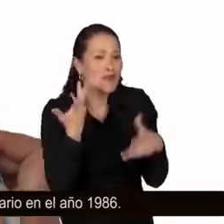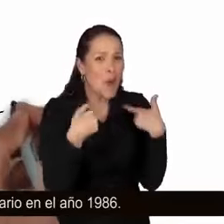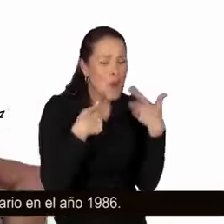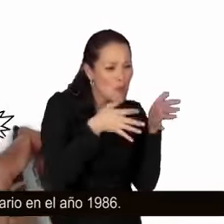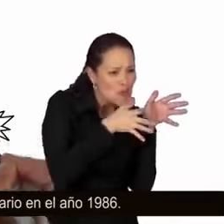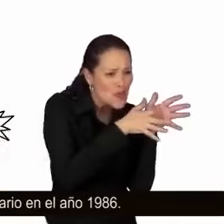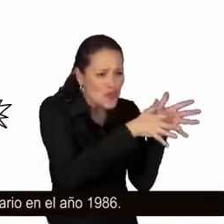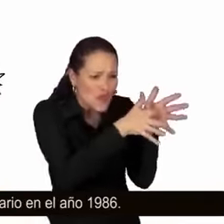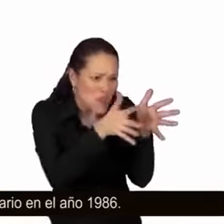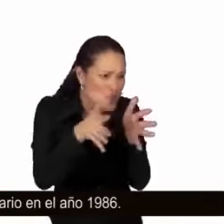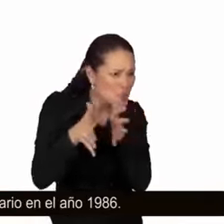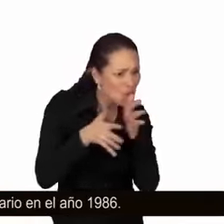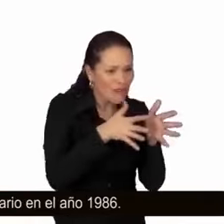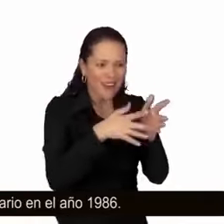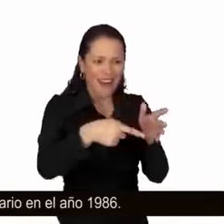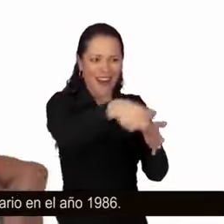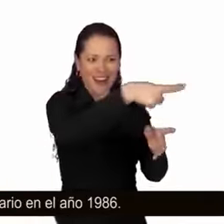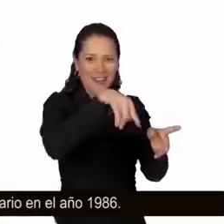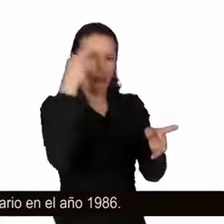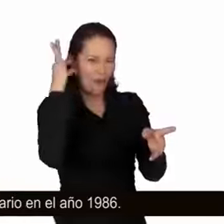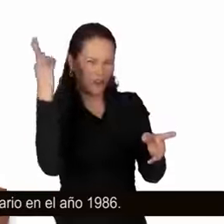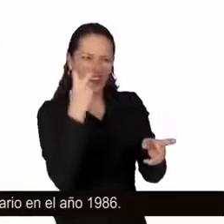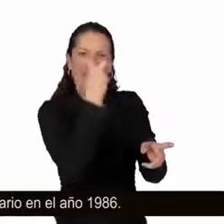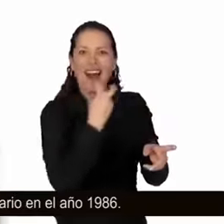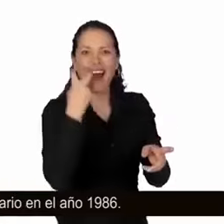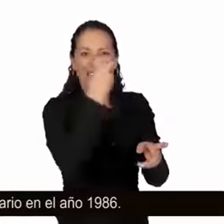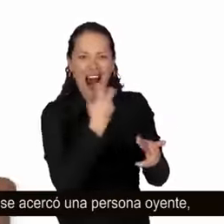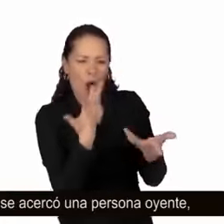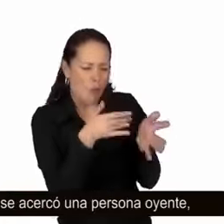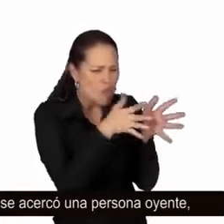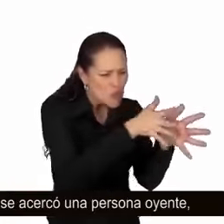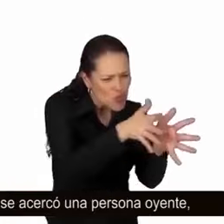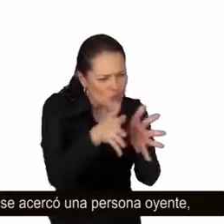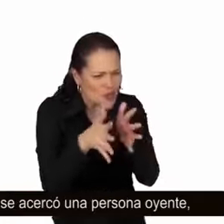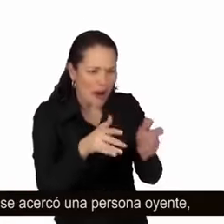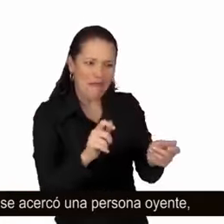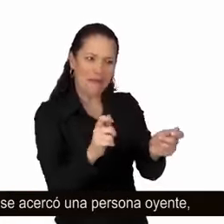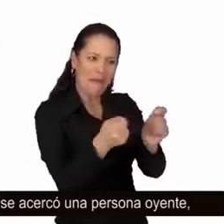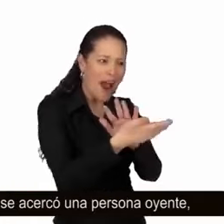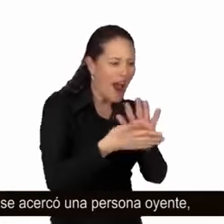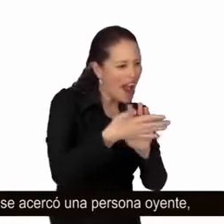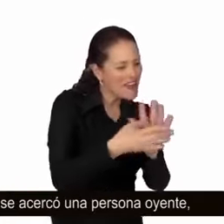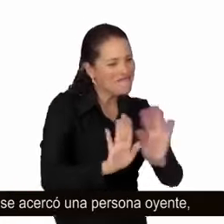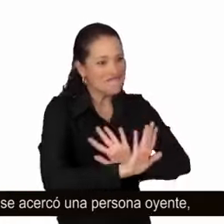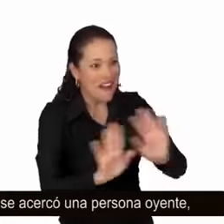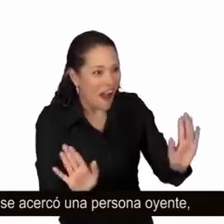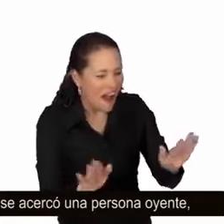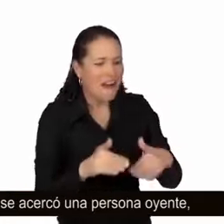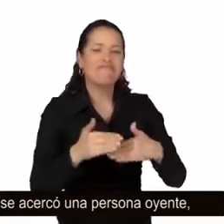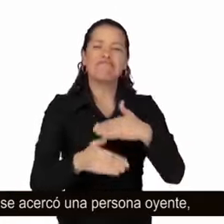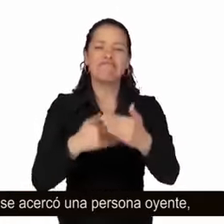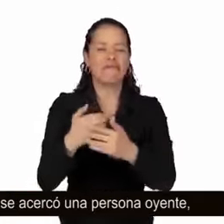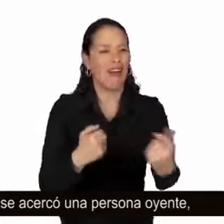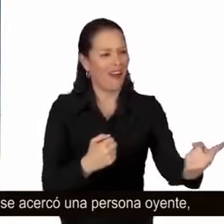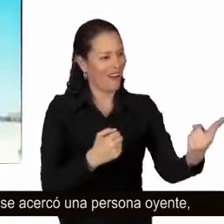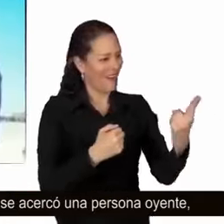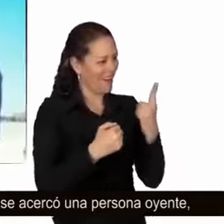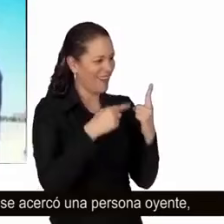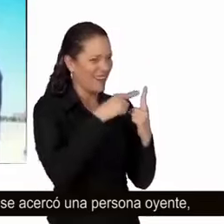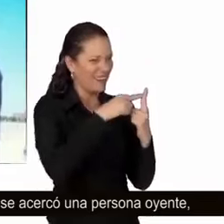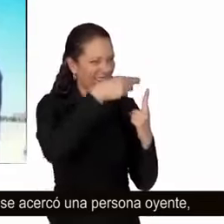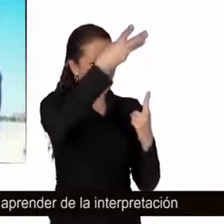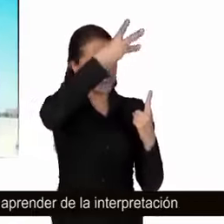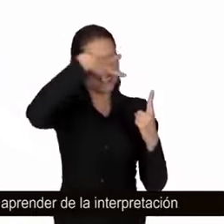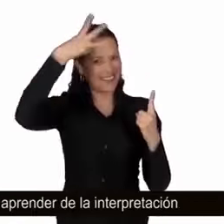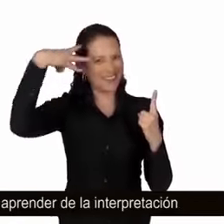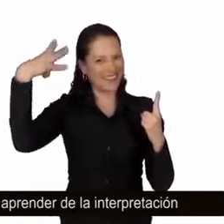de la Universidad del Rosario en el año de 1986. Con el tiempo de uno de los cursos se